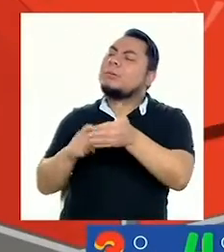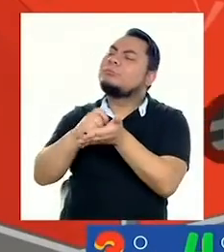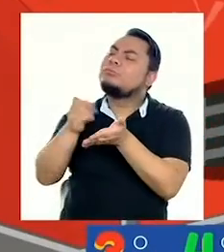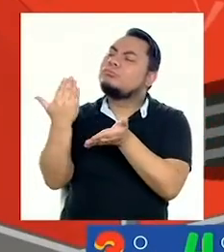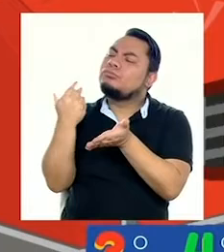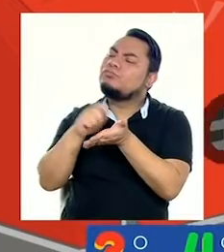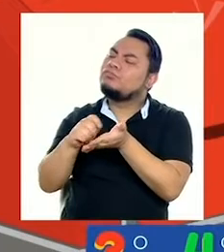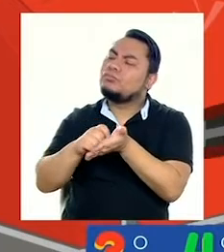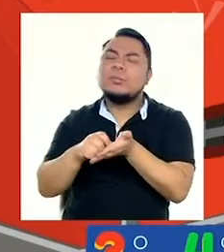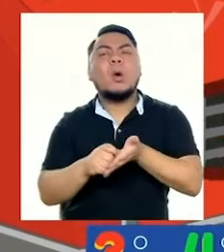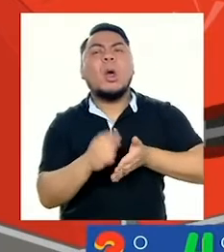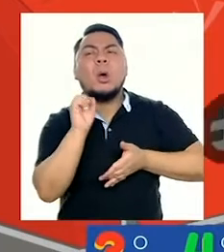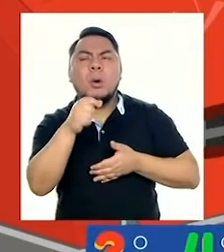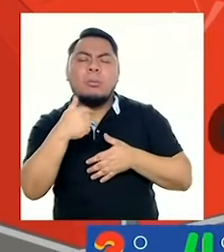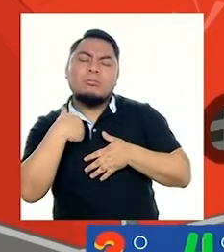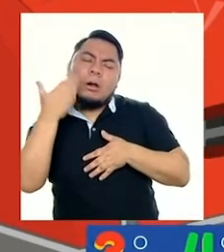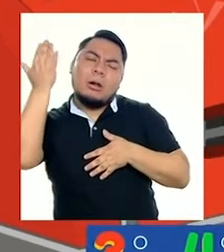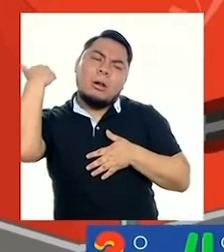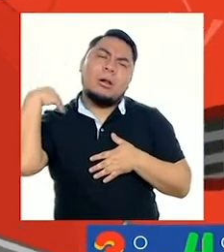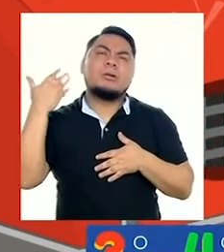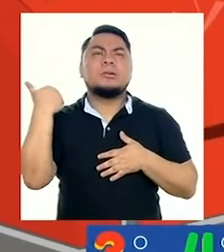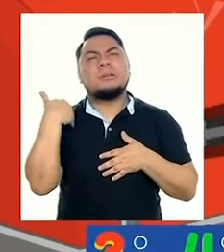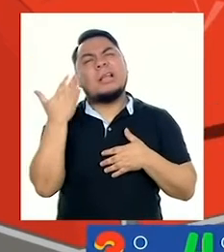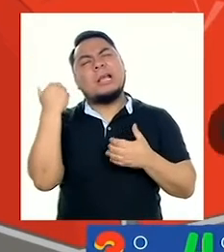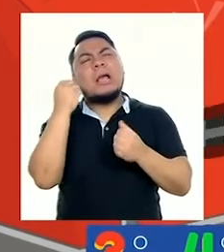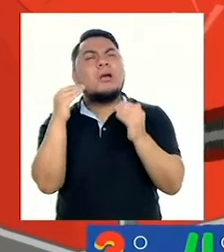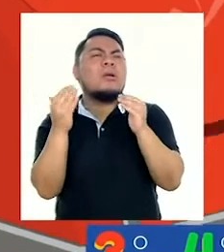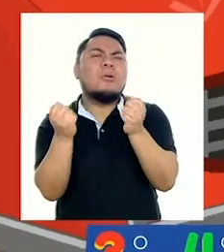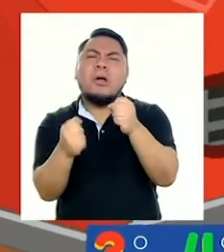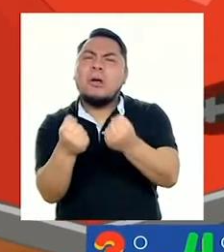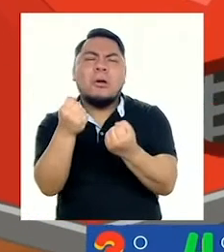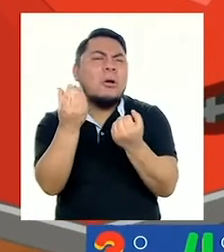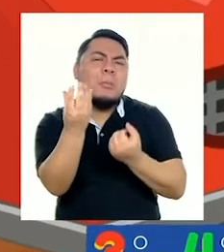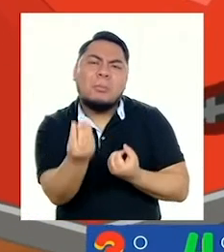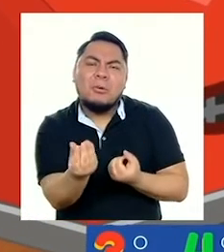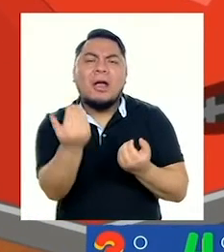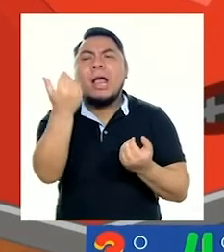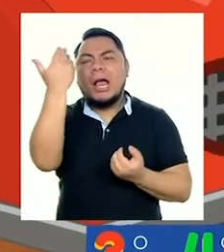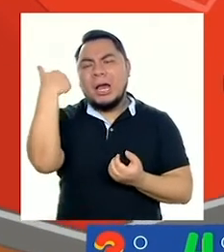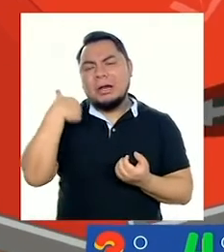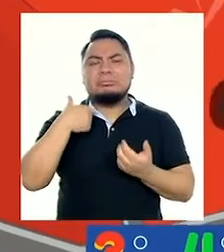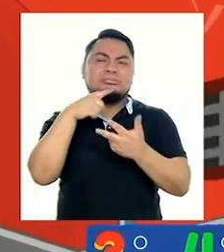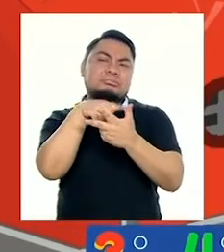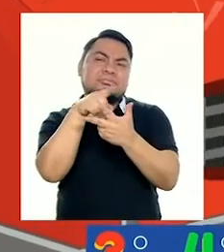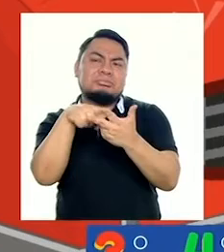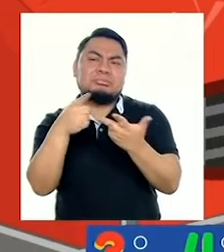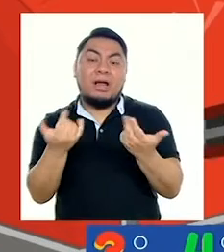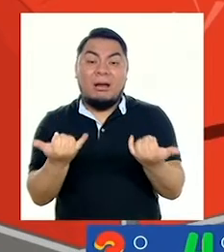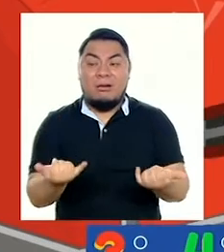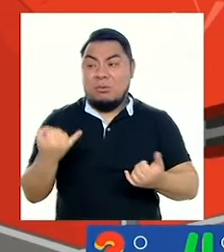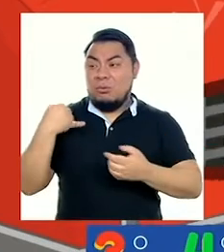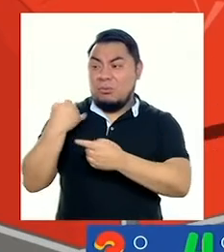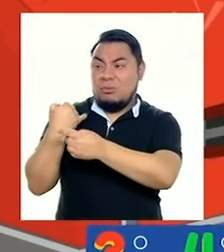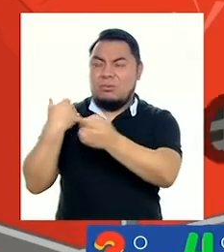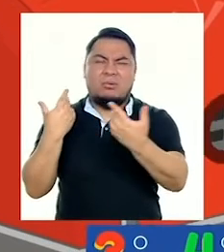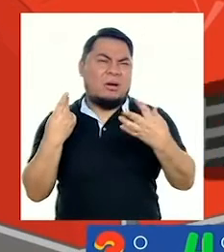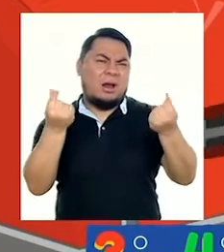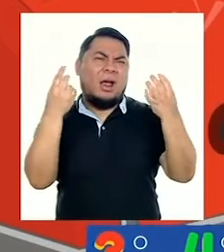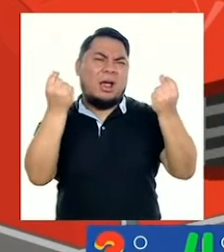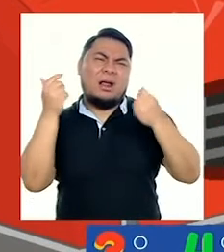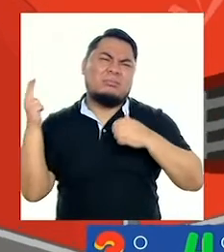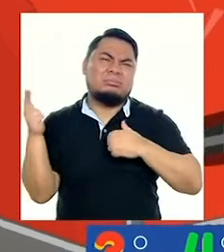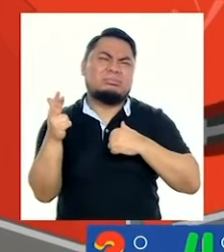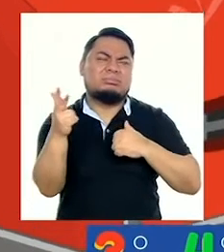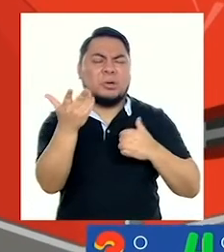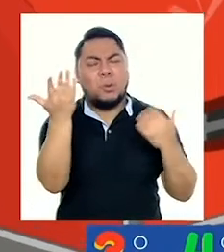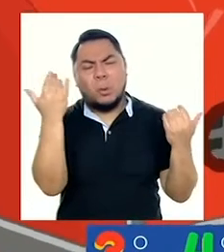En mi época no habían tantos autos, éramos pocos y más elegantes. La juventud de ahora anda muy rápido por